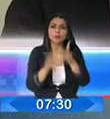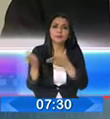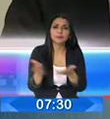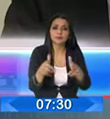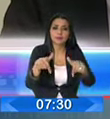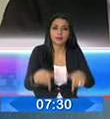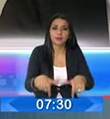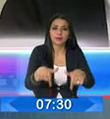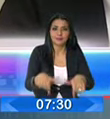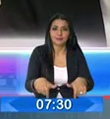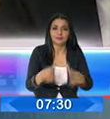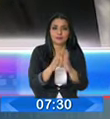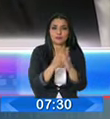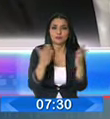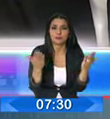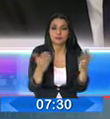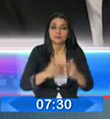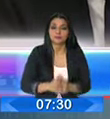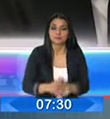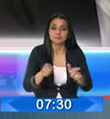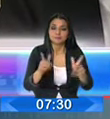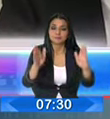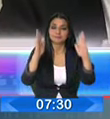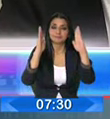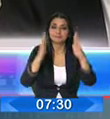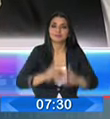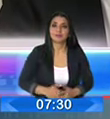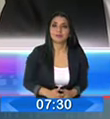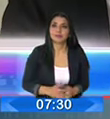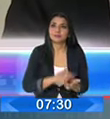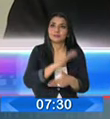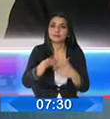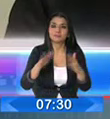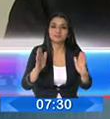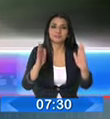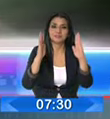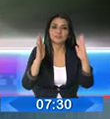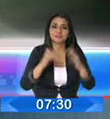en la Casa del Comercio. Así que muy atentos a los que se vienen. Todos estaremos